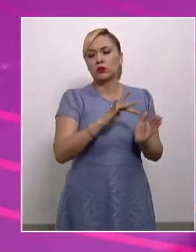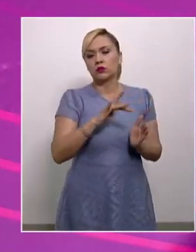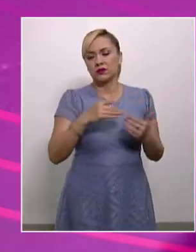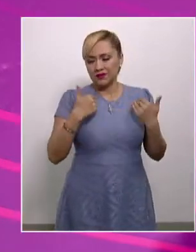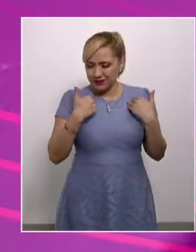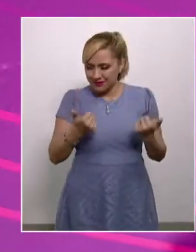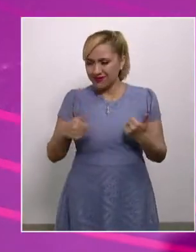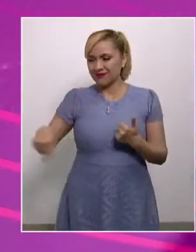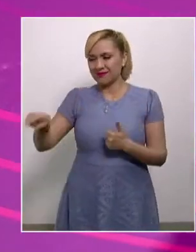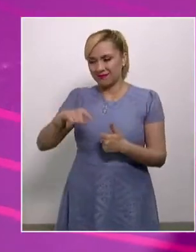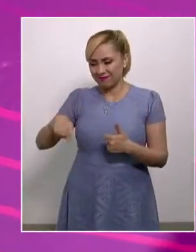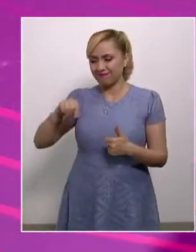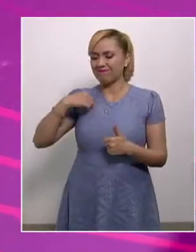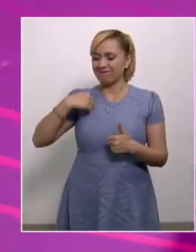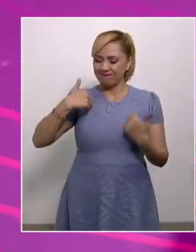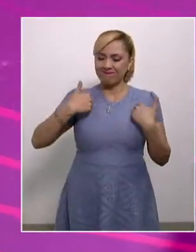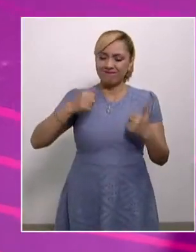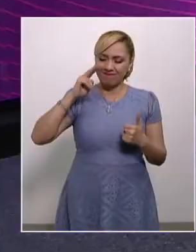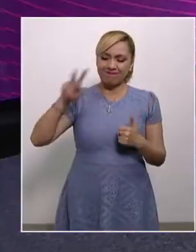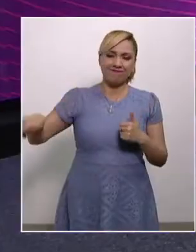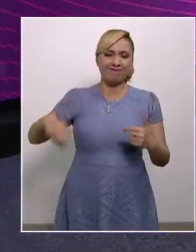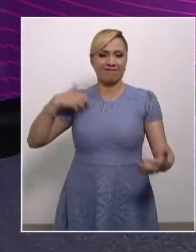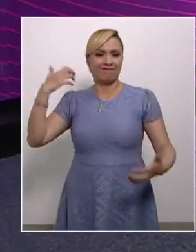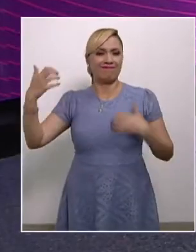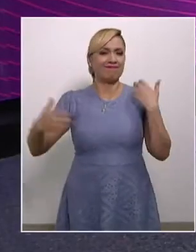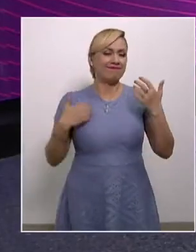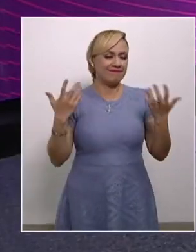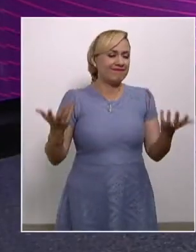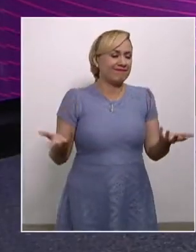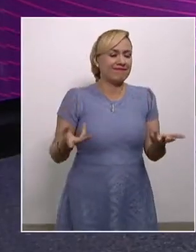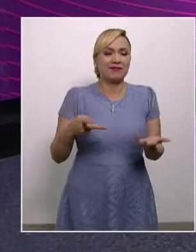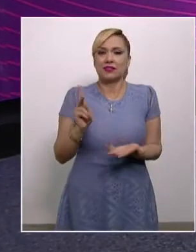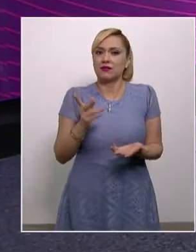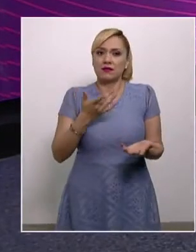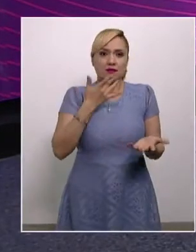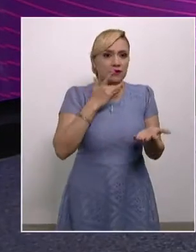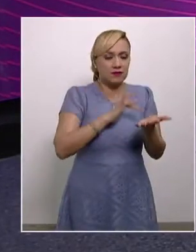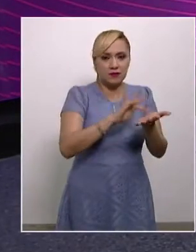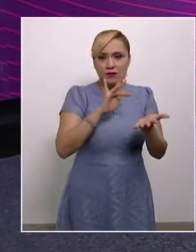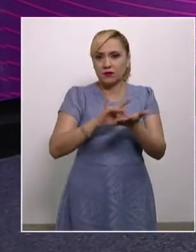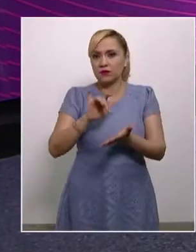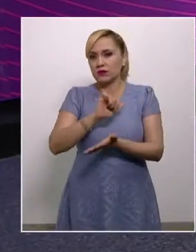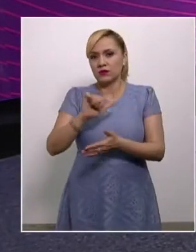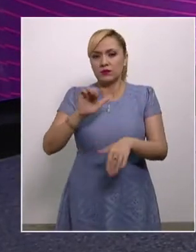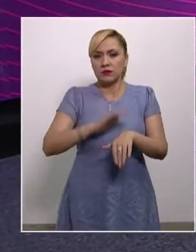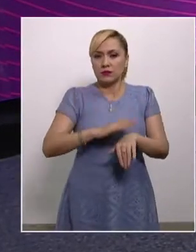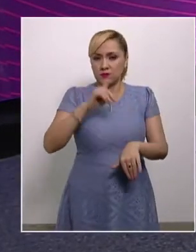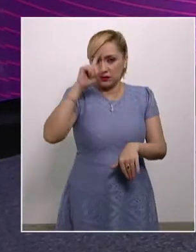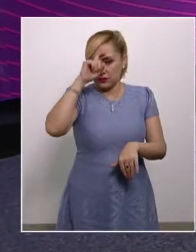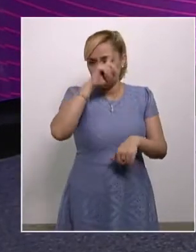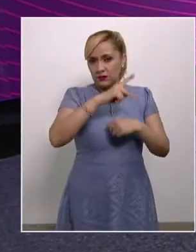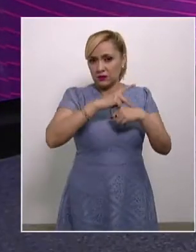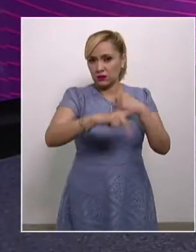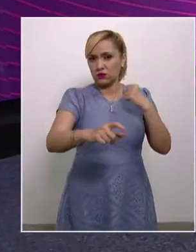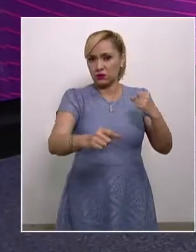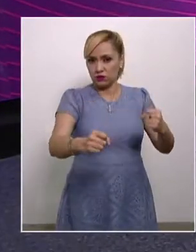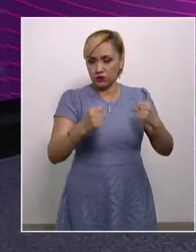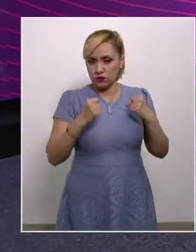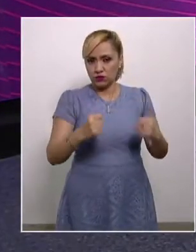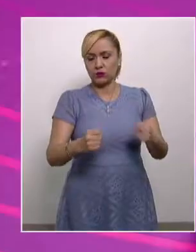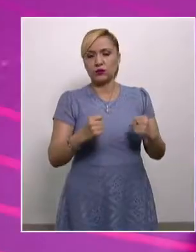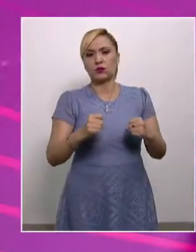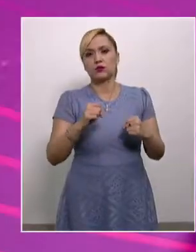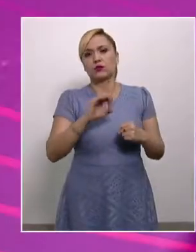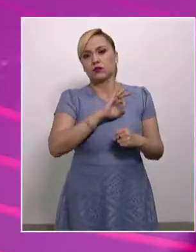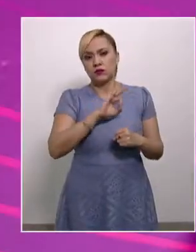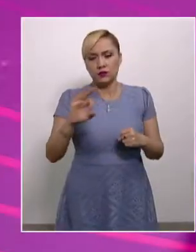también nosotros jamás vamos a sustituir las responsabilidades del Estado. Nosotros lo que vamos a hacer es modelar. Mira, podemos ayudarte en este sentido, podemos modelarte cómo se